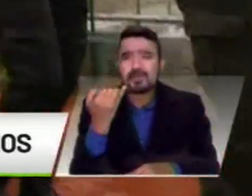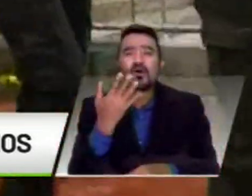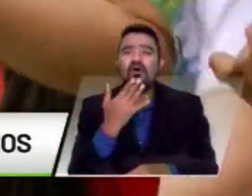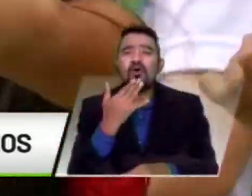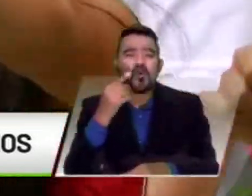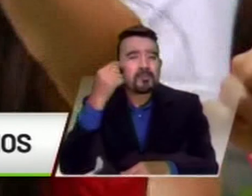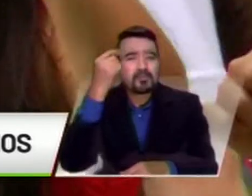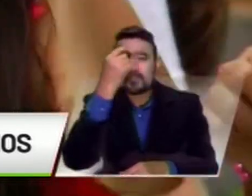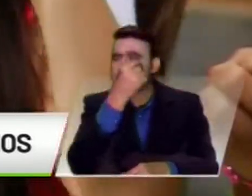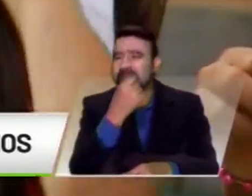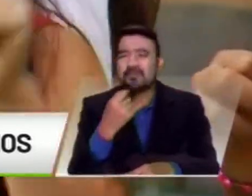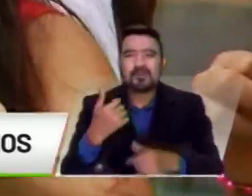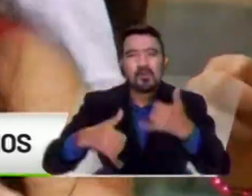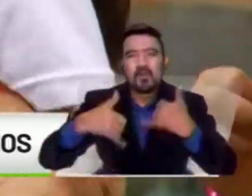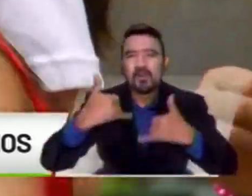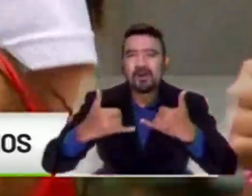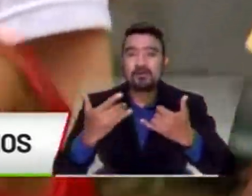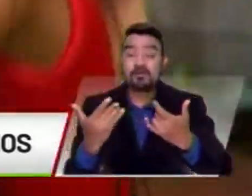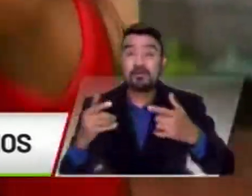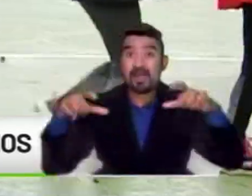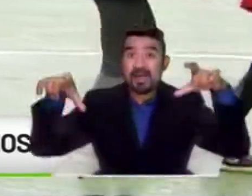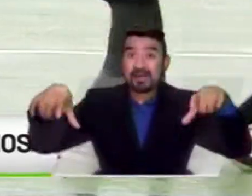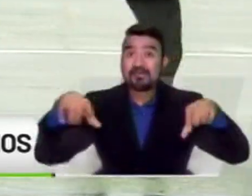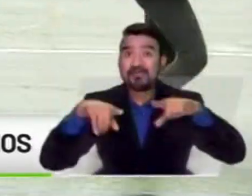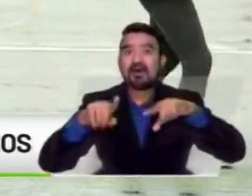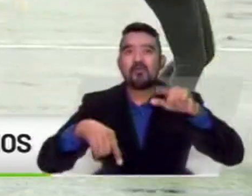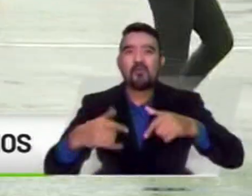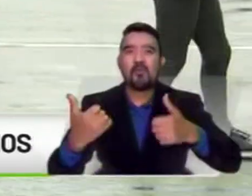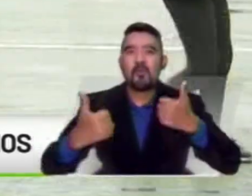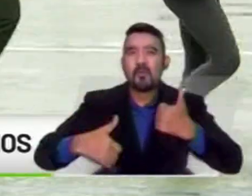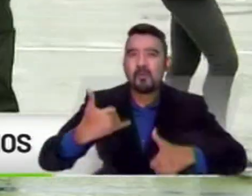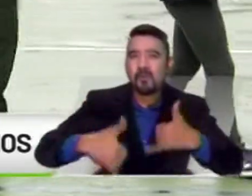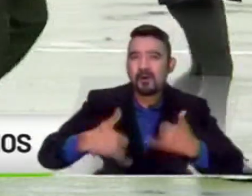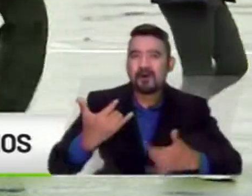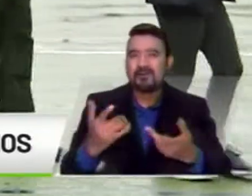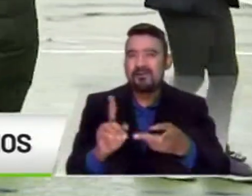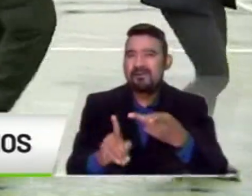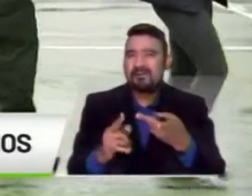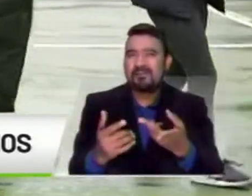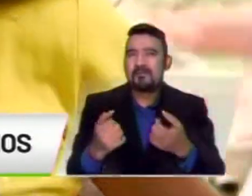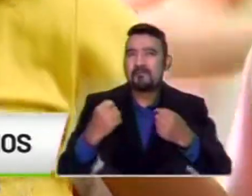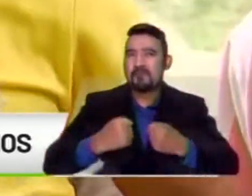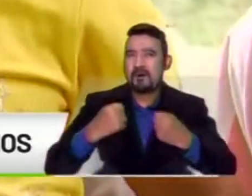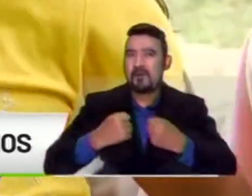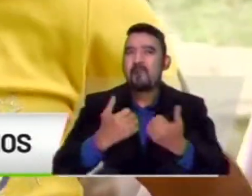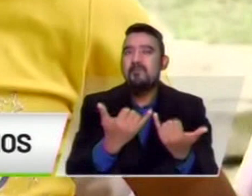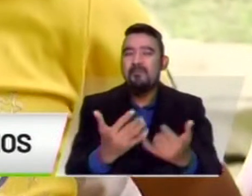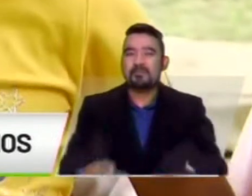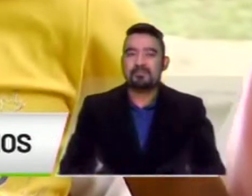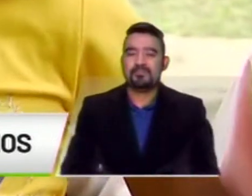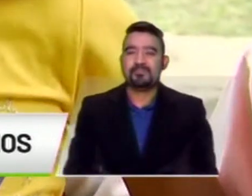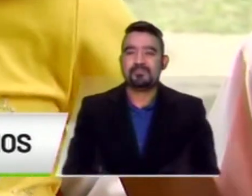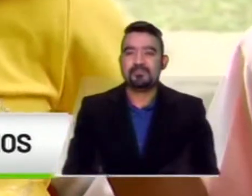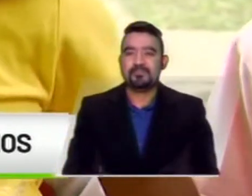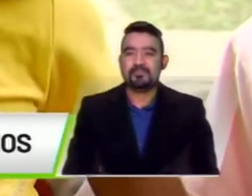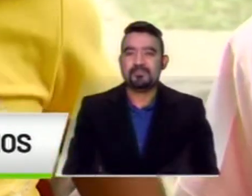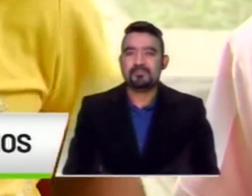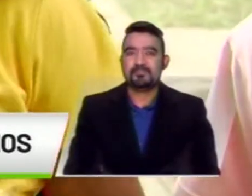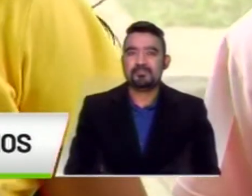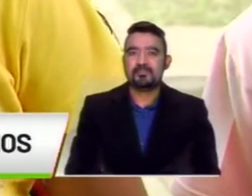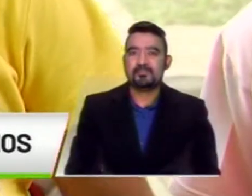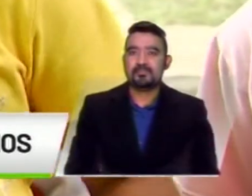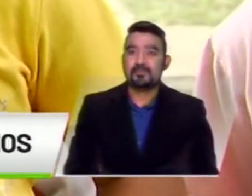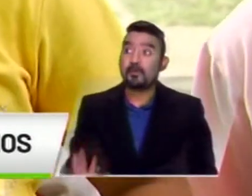estaba en la cancha, donde la ronda, las canciones infantiles, fueron bailadas por los menores con gran intensidad. Que me arreglen